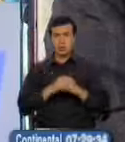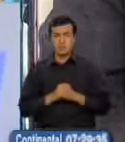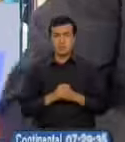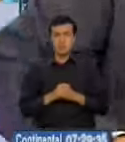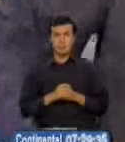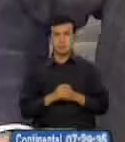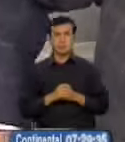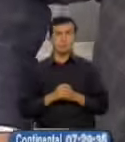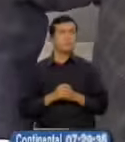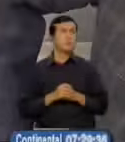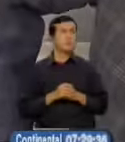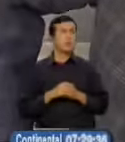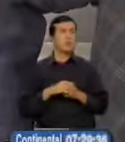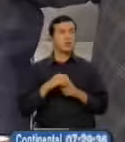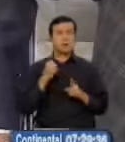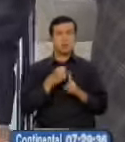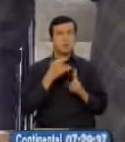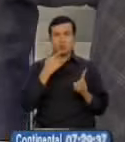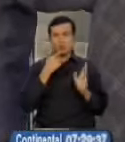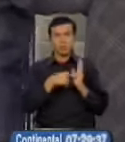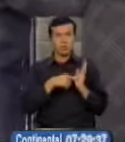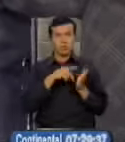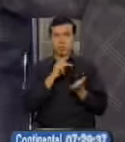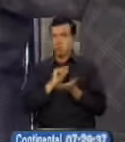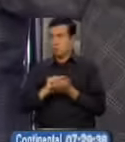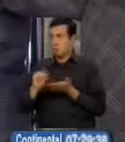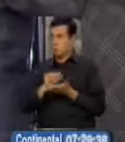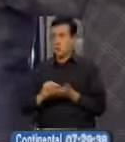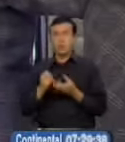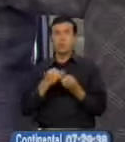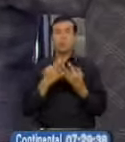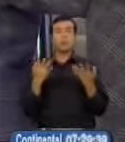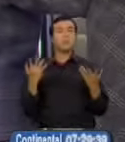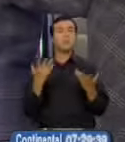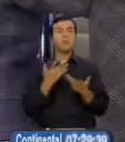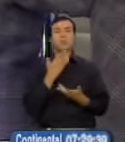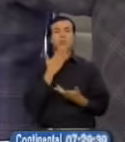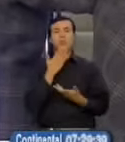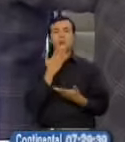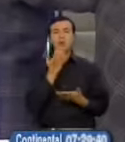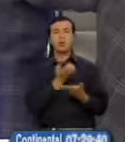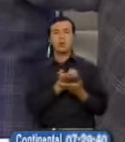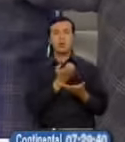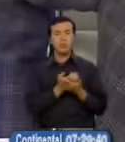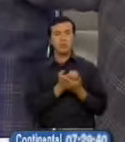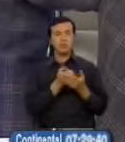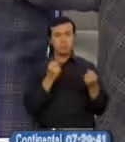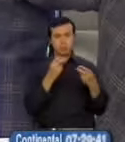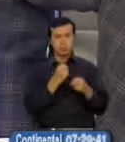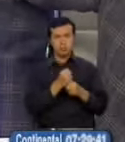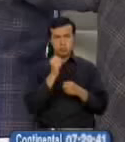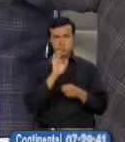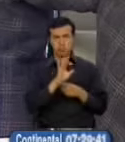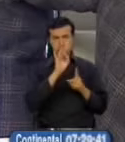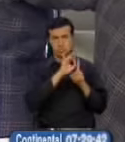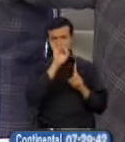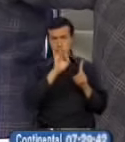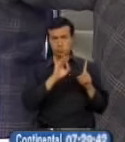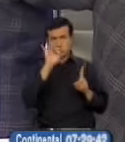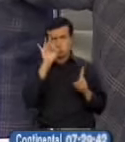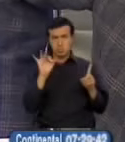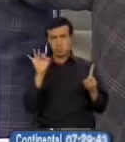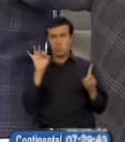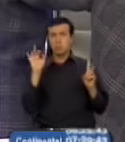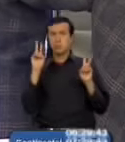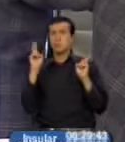ser el impacto en caso que no se cancelen estos contratos? ¿Cuánto sería el impacto económico de esa estadística que usted nos mostró